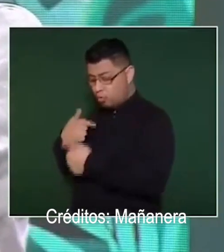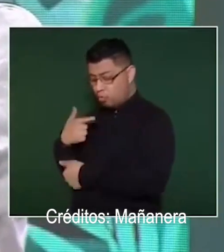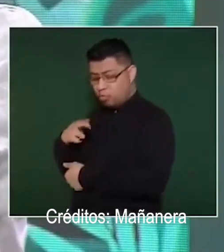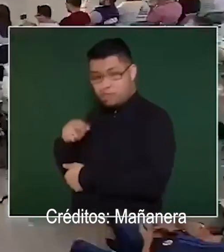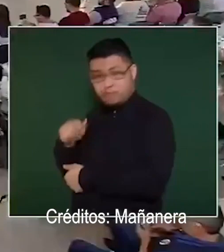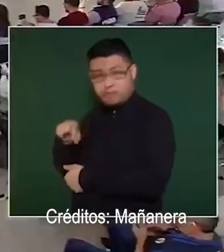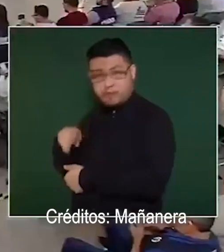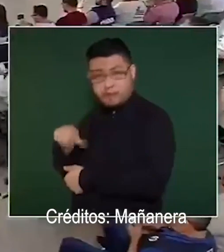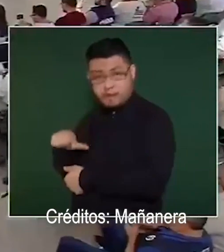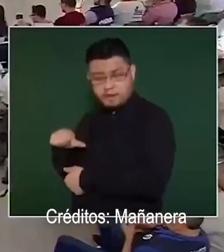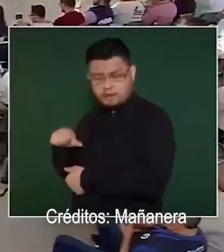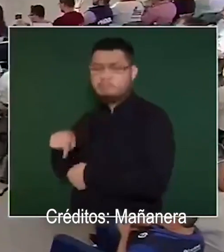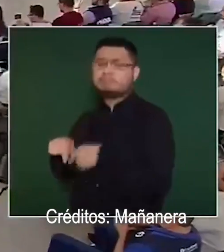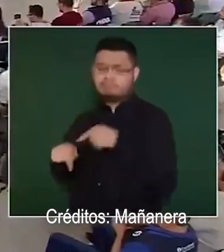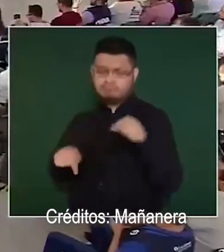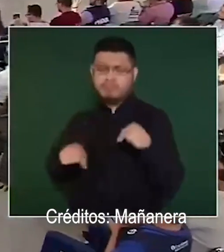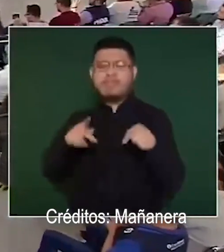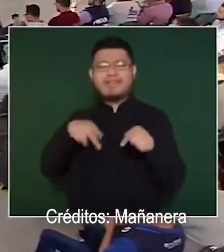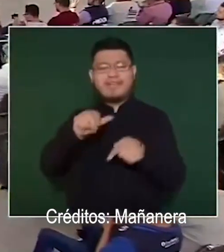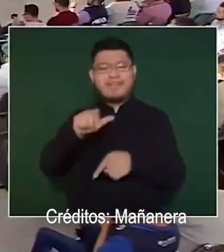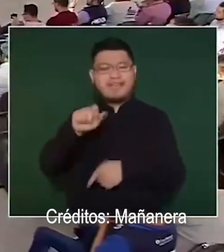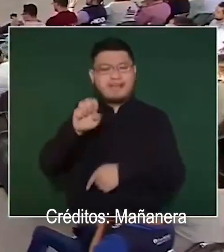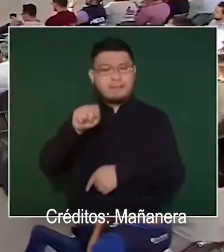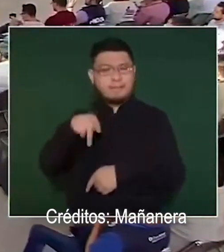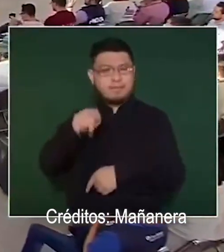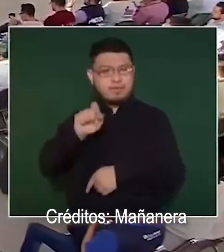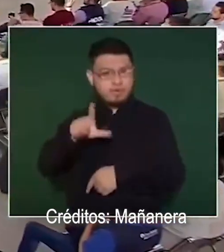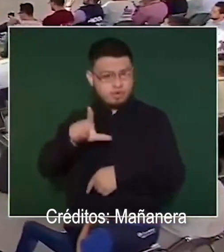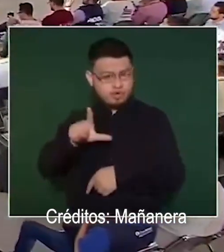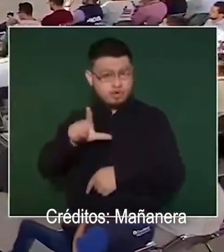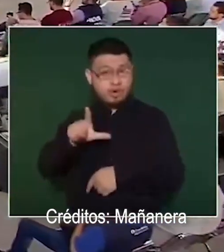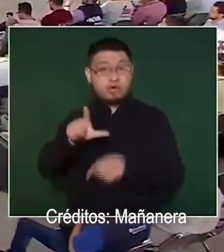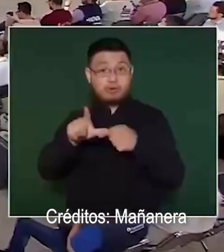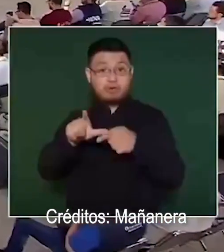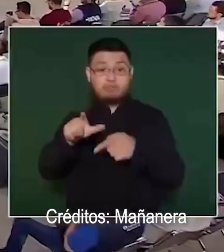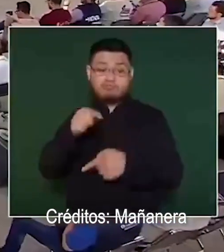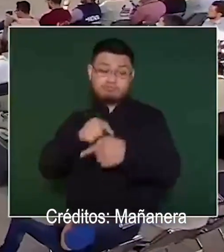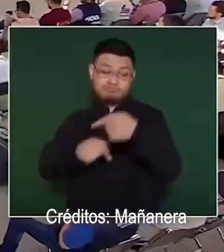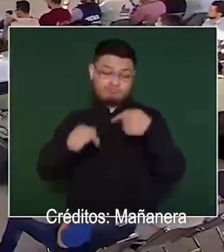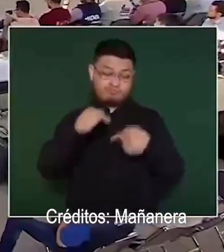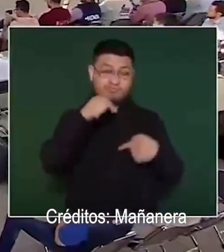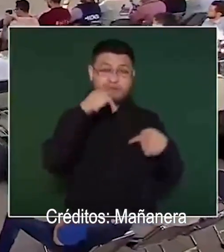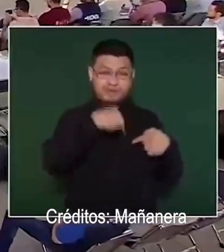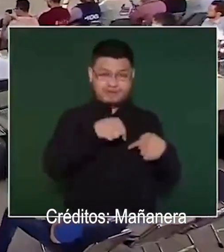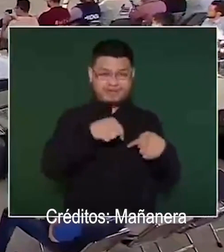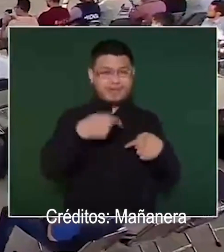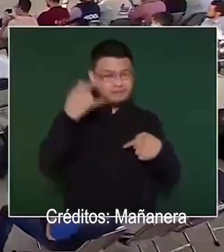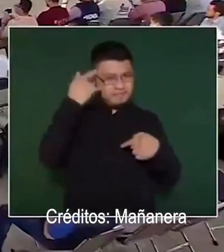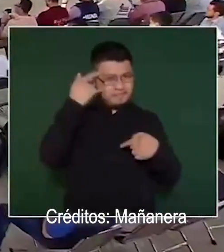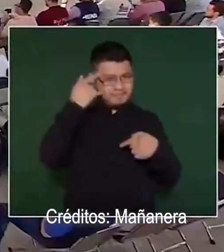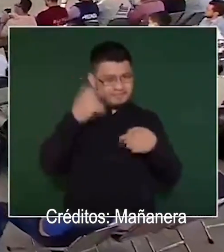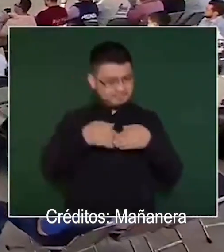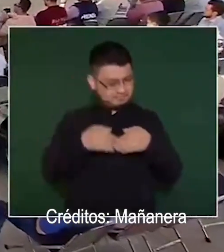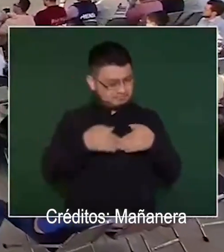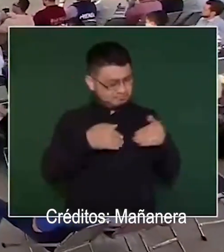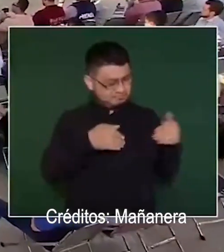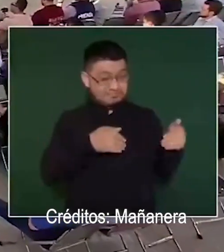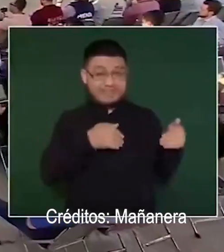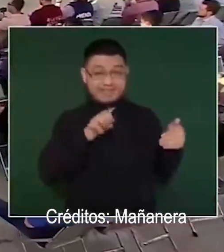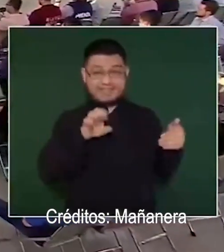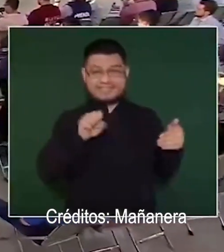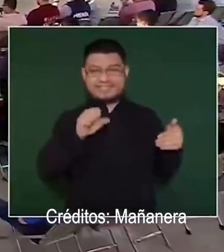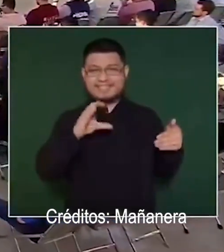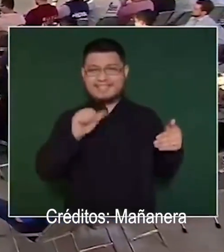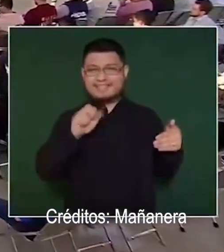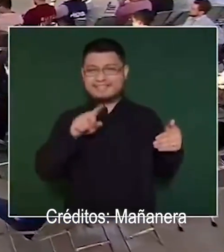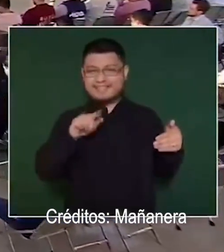Calakmún, de nuevo a Campeche, a Escárcega y Palenque.